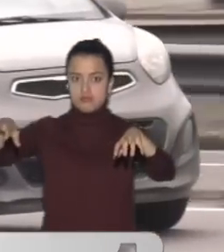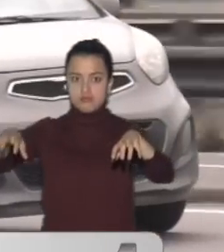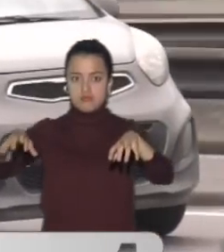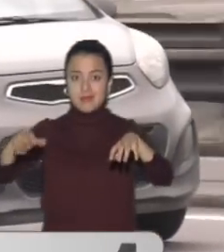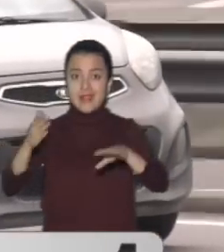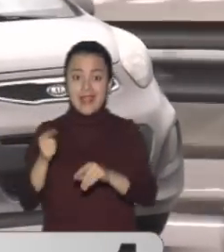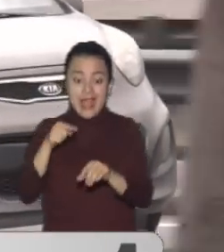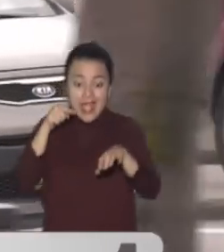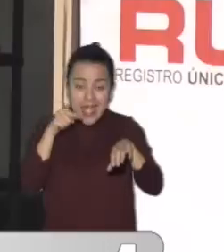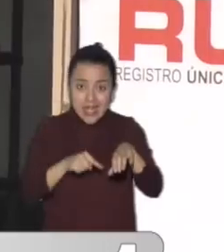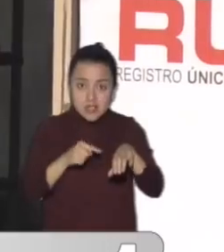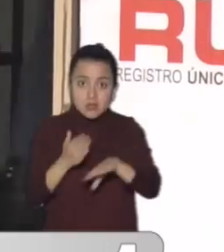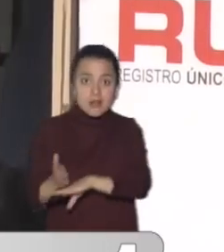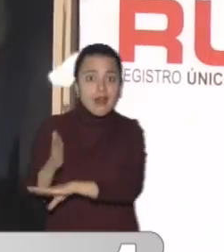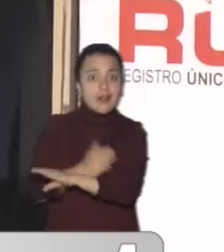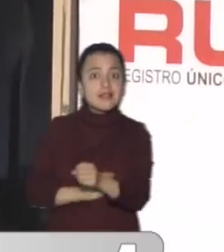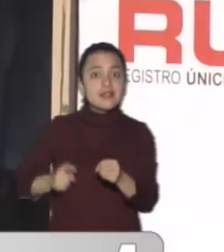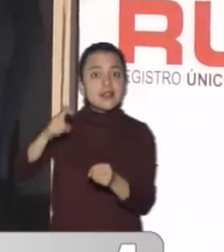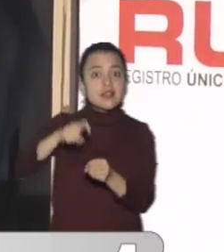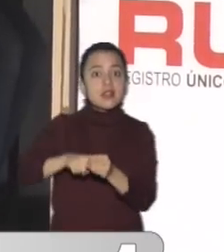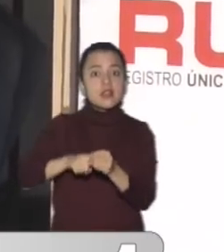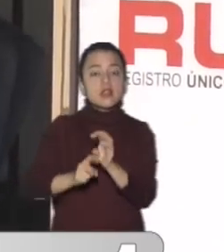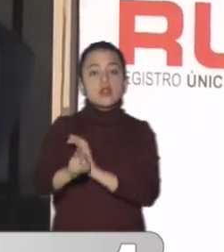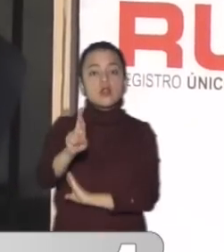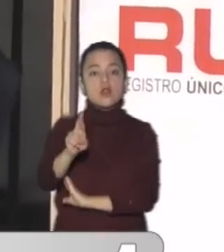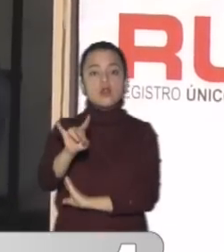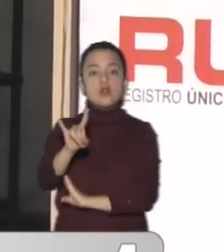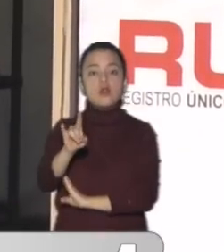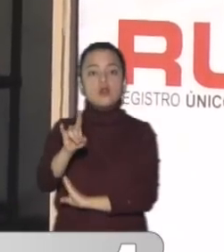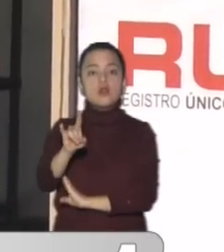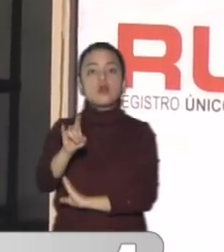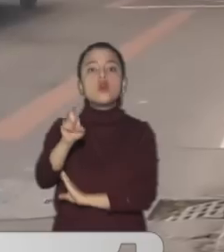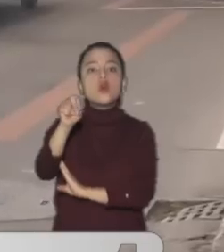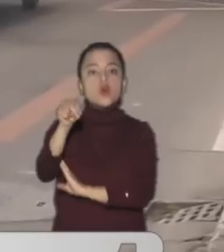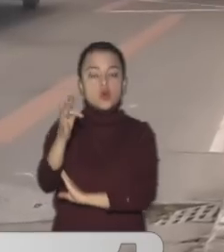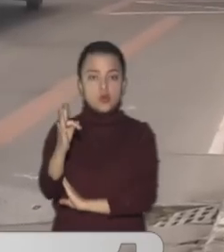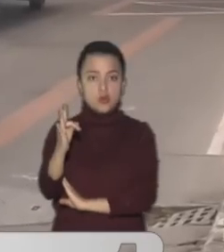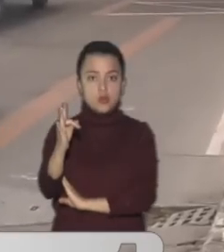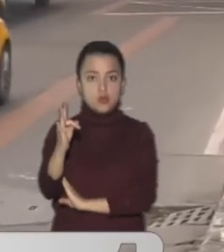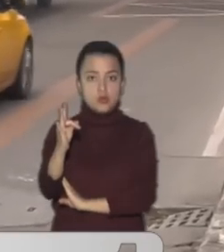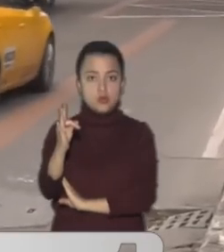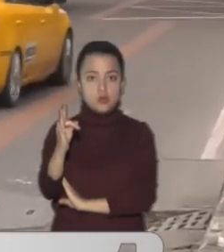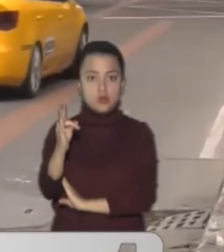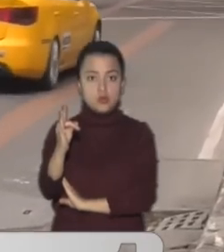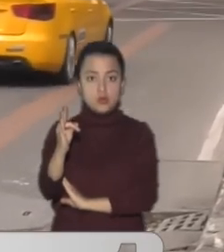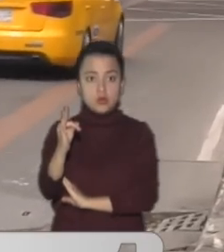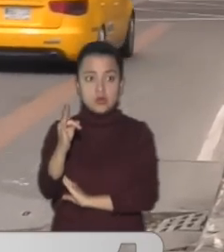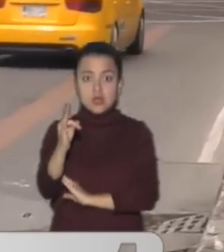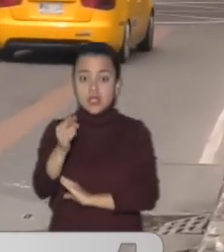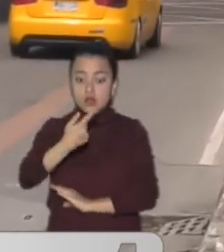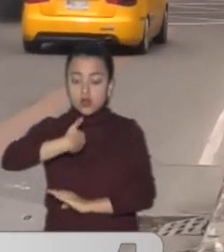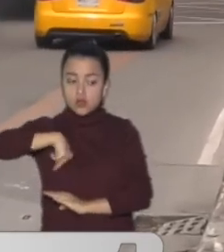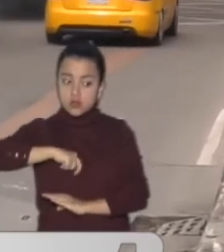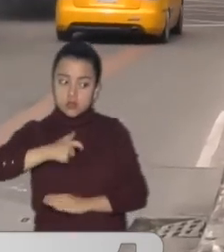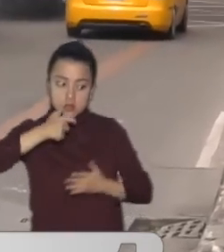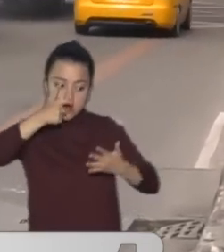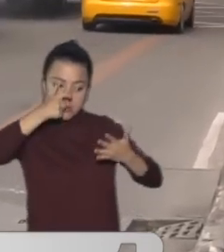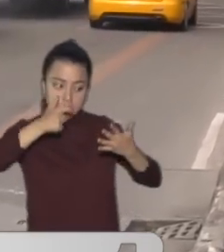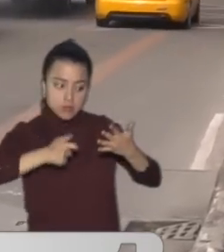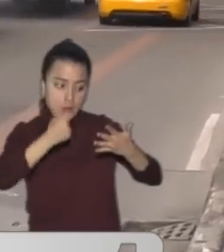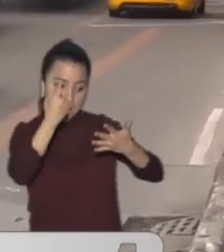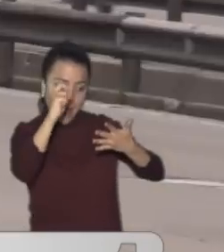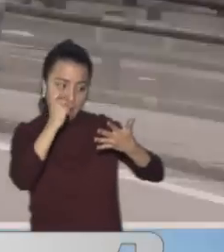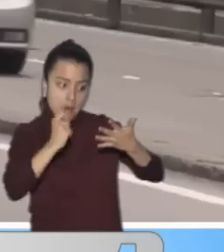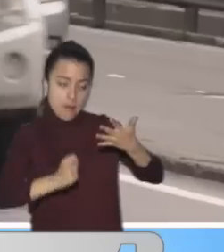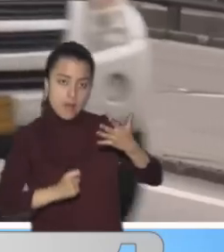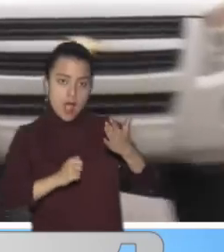inscribir en el RUN. Con ese registro se acreditan unas condiciones para estos centros de enseñanza. En lo que respecta a la prestación